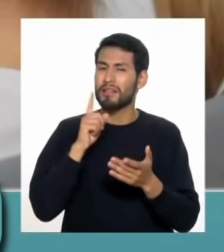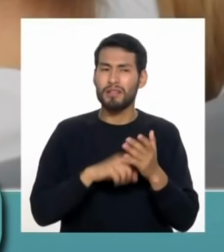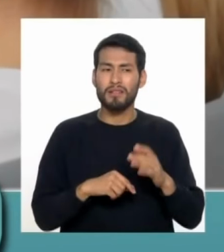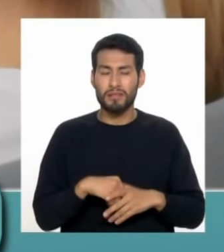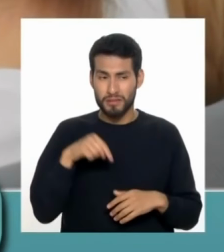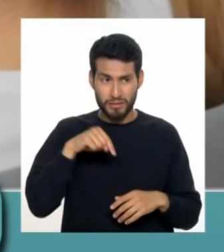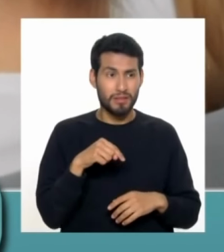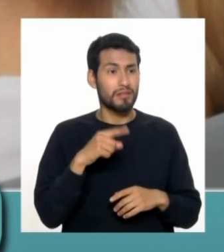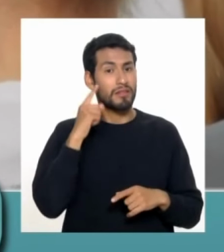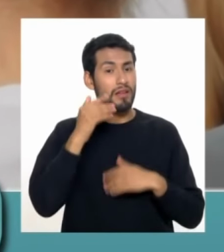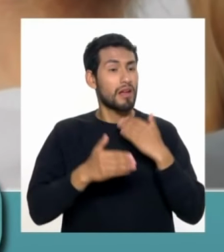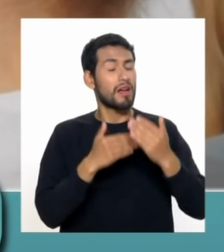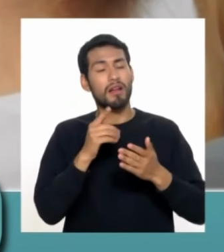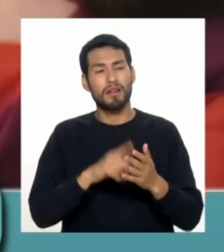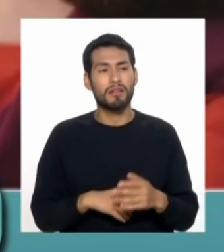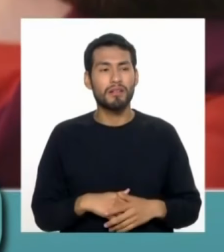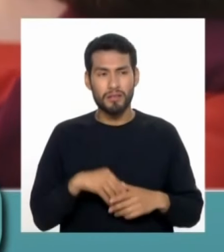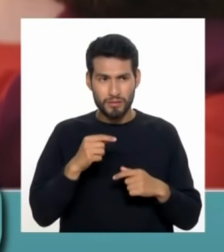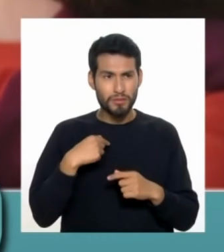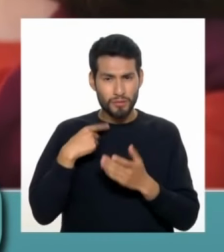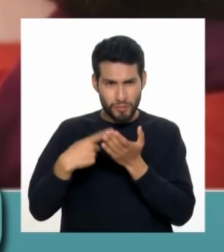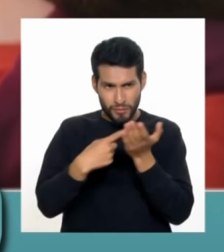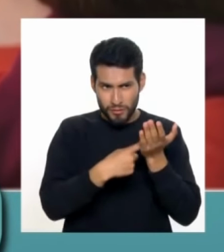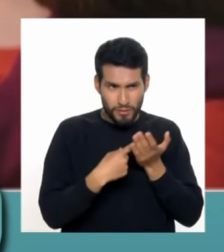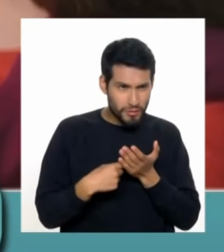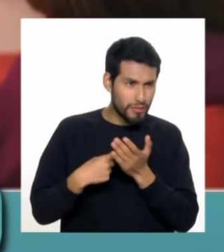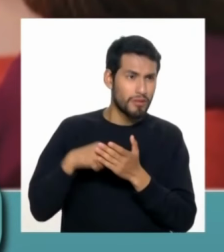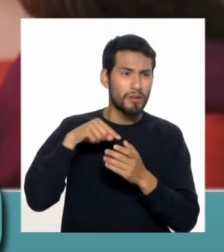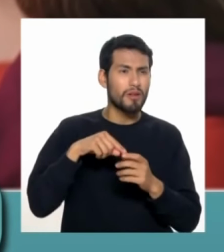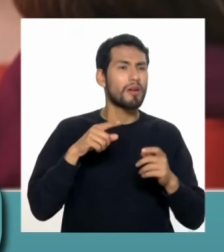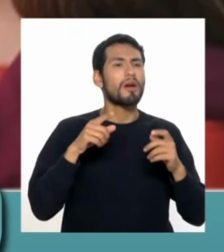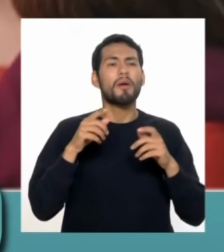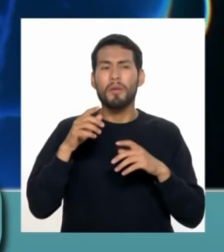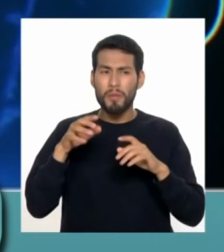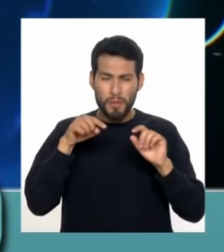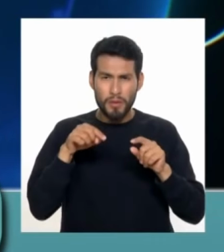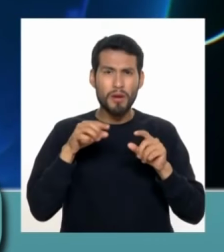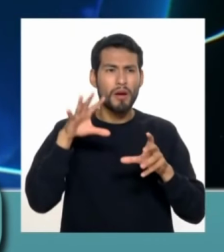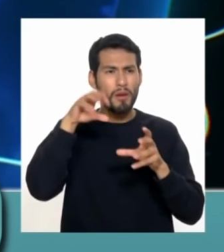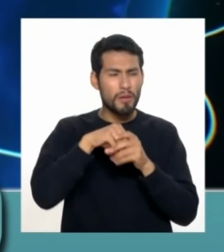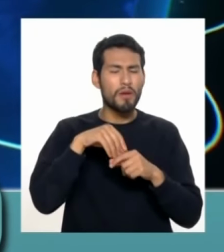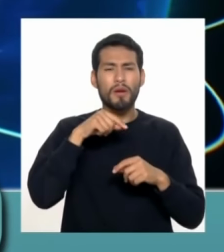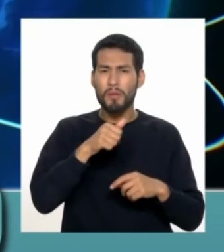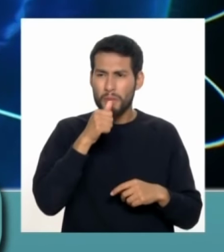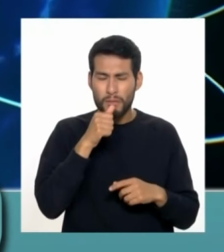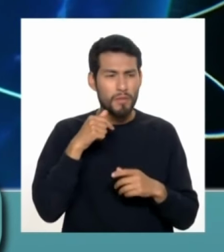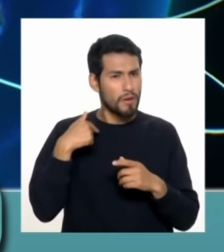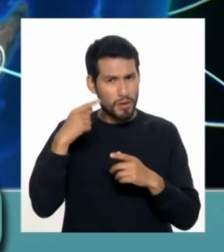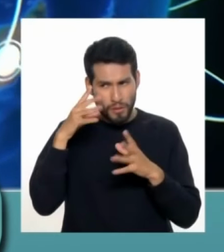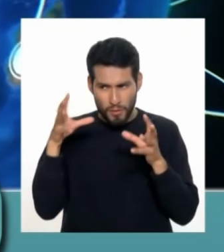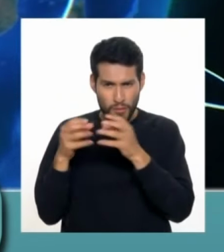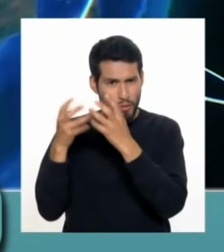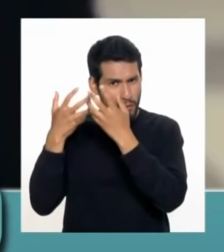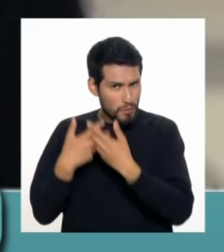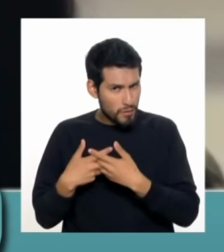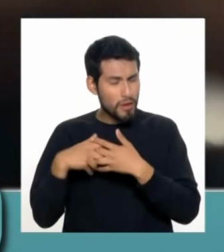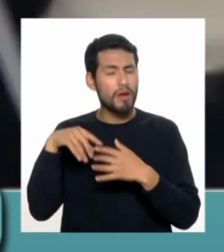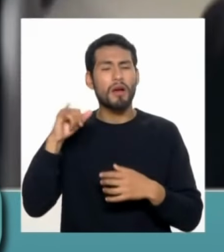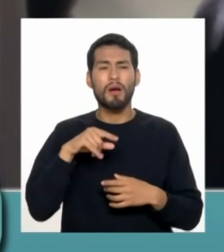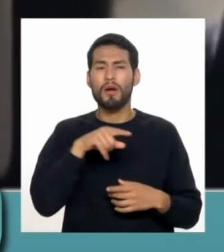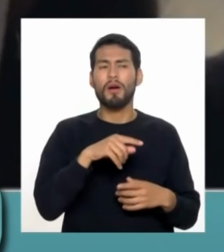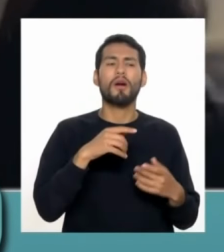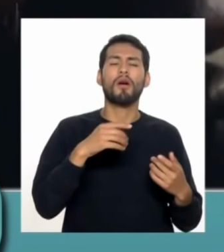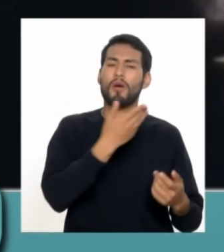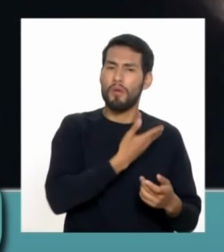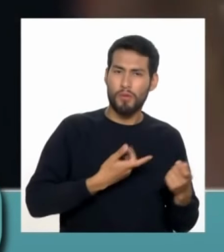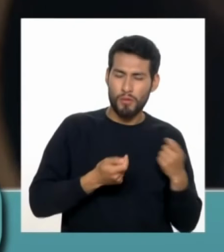donde estamos desarrollando justamente coordinaciones con actores públicos y privados para abordar una agenda de trabajo que nos lleve a un mejor nivel de